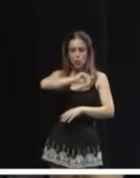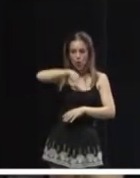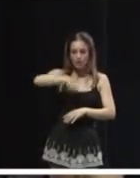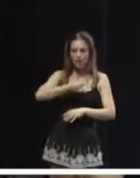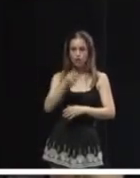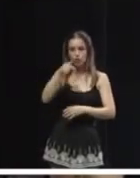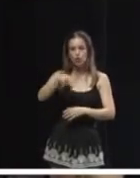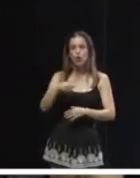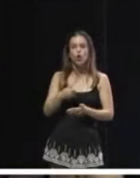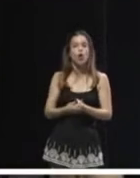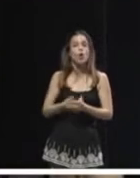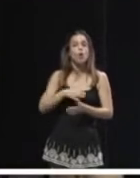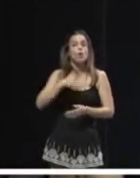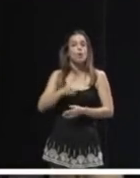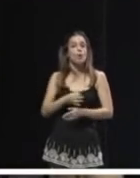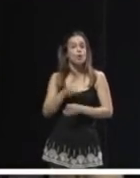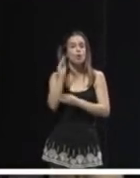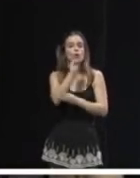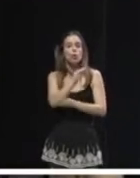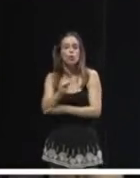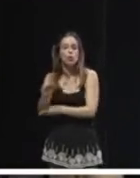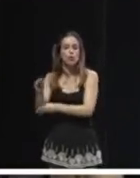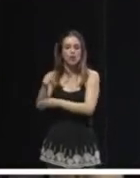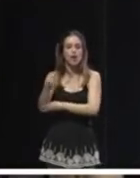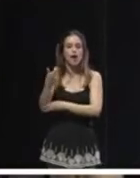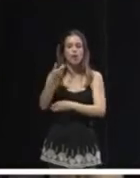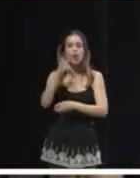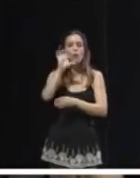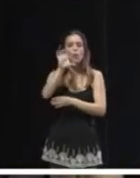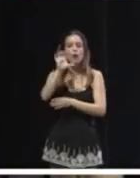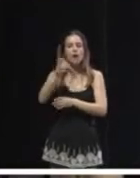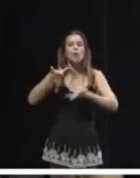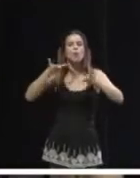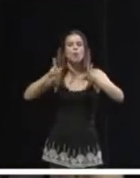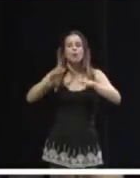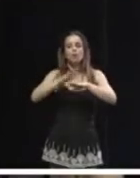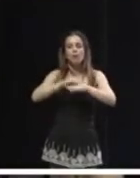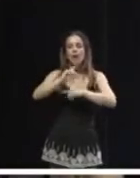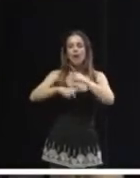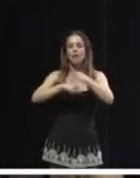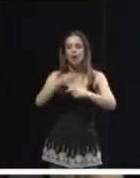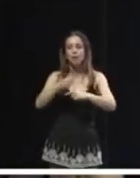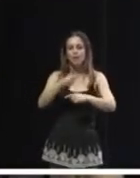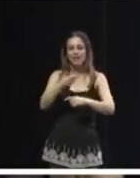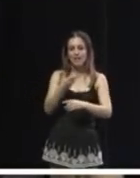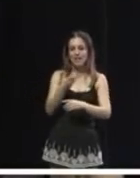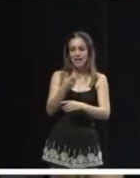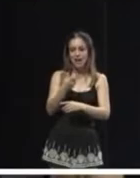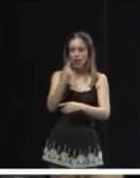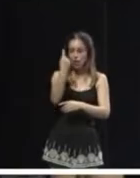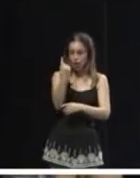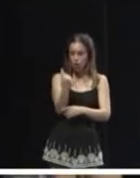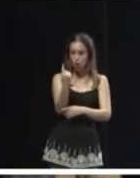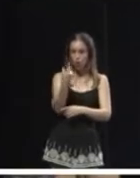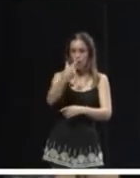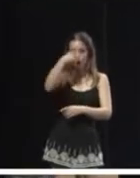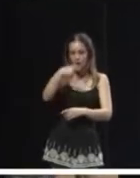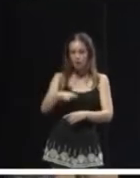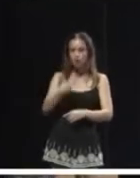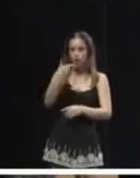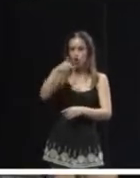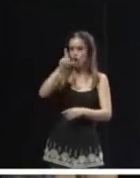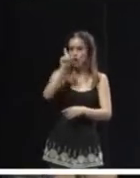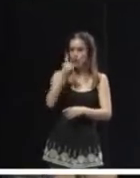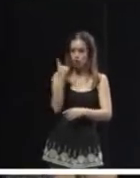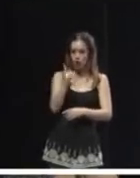de corresponsabilidad de los cuidados, porque podemos conseguir un permiso para las familias monoparentales, como soy yo, de 32 semanas, y